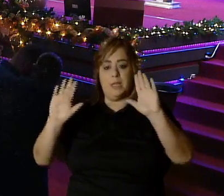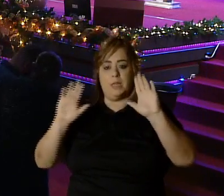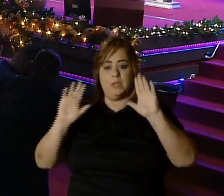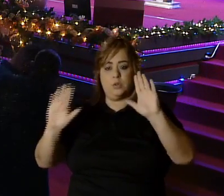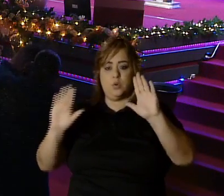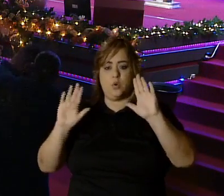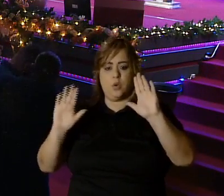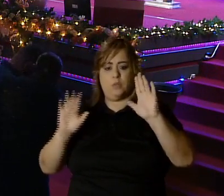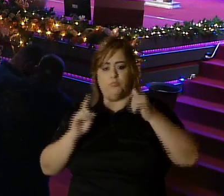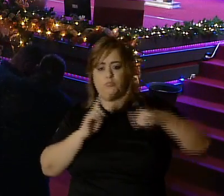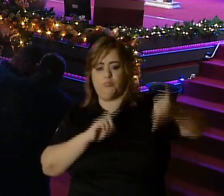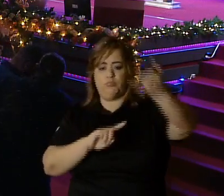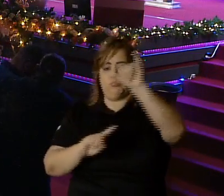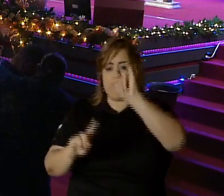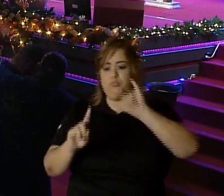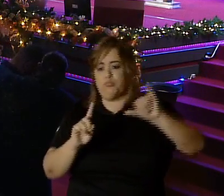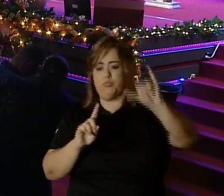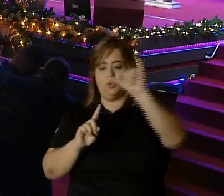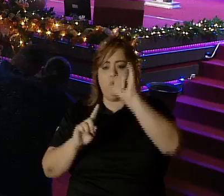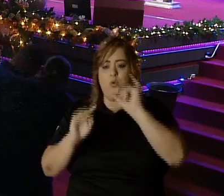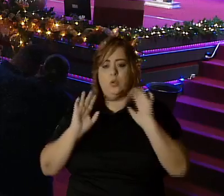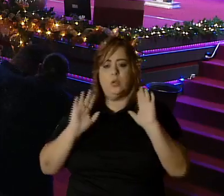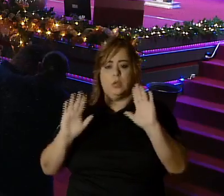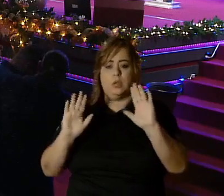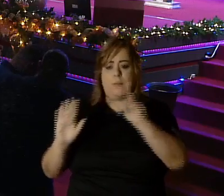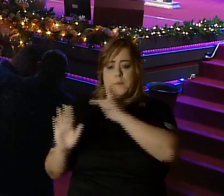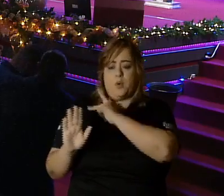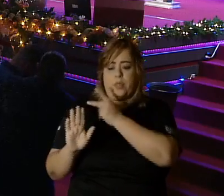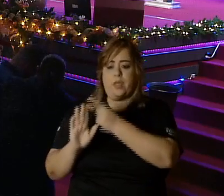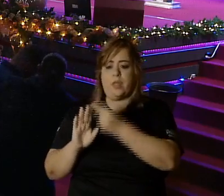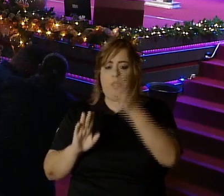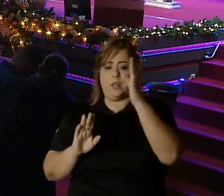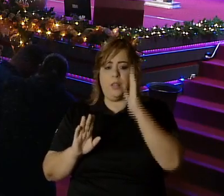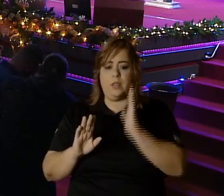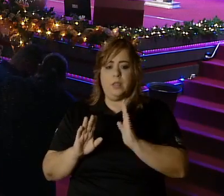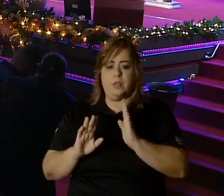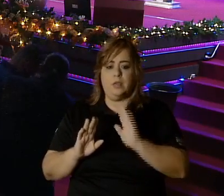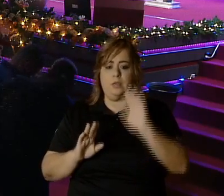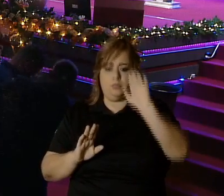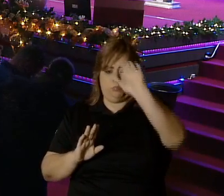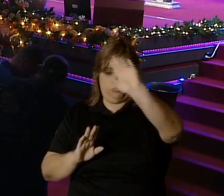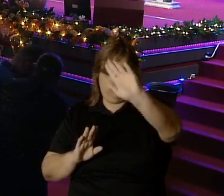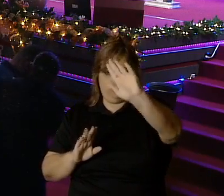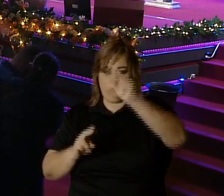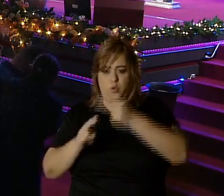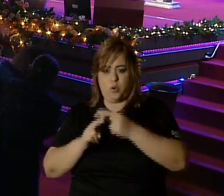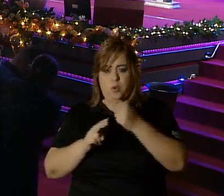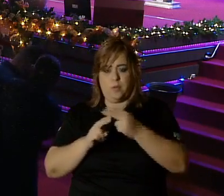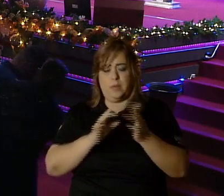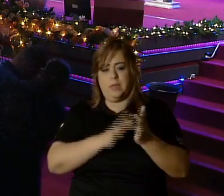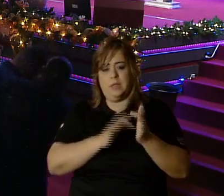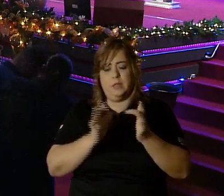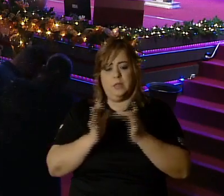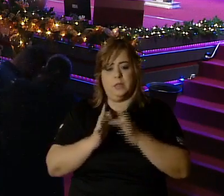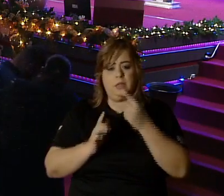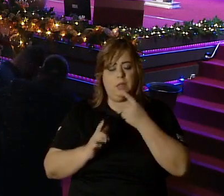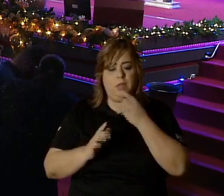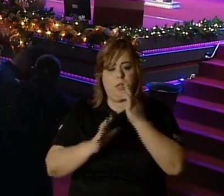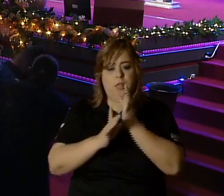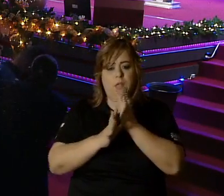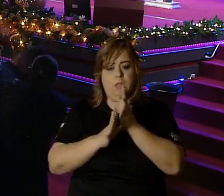unción sobre ella tremenda. Oh, por lo poder de Dios, ahí pone la manita de espalda, eso ahí, en el nombre de Jesús.